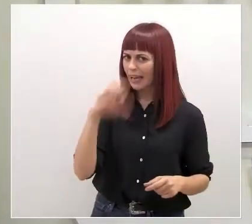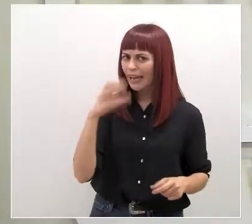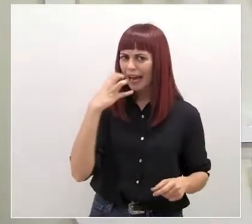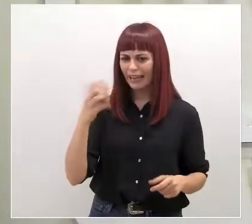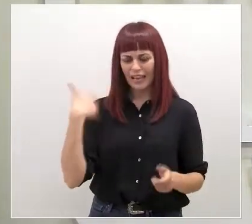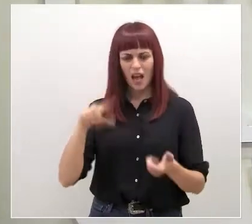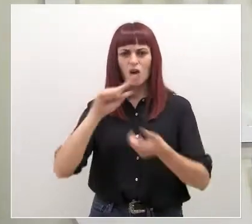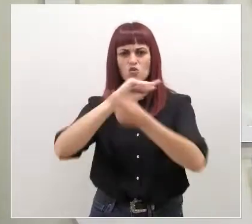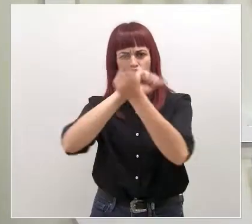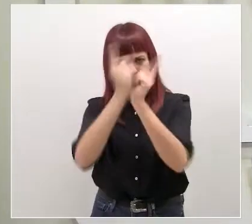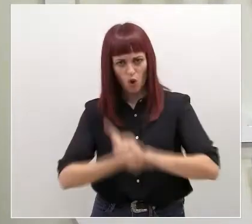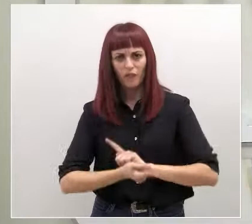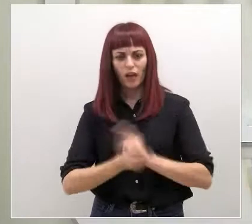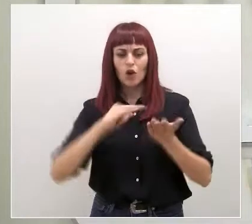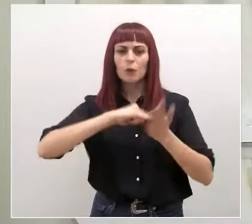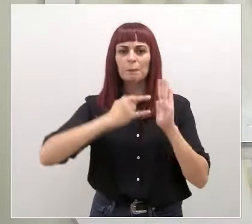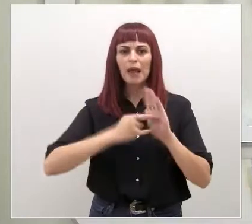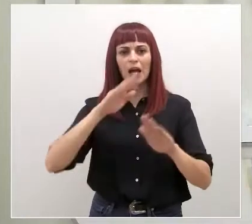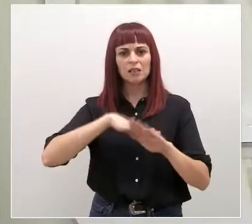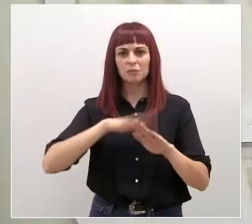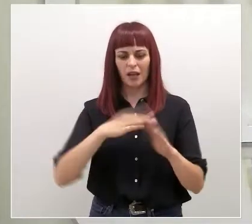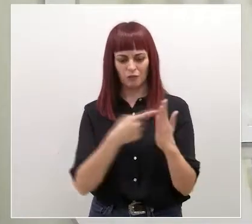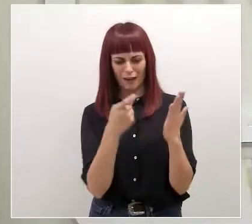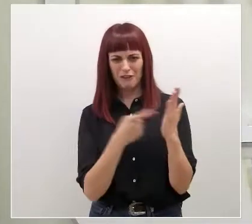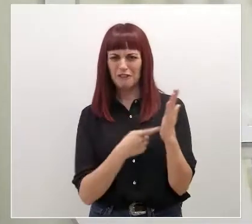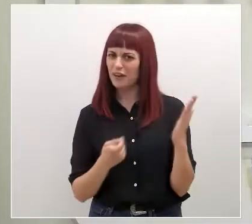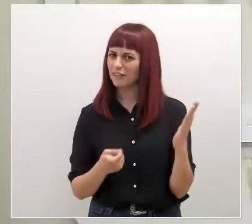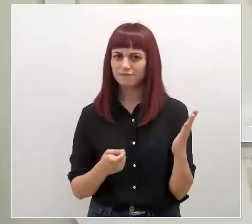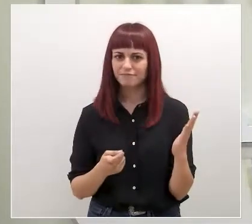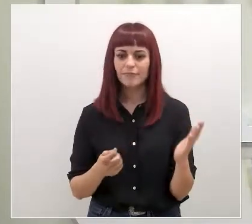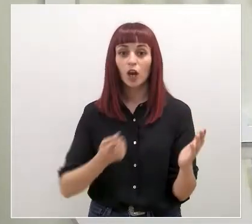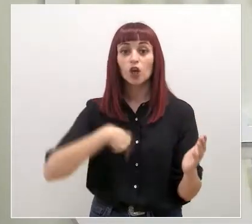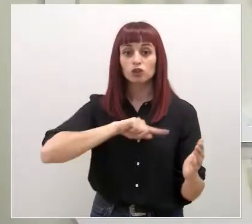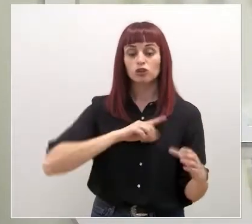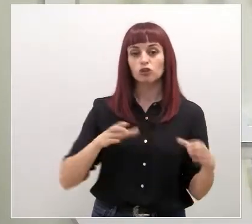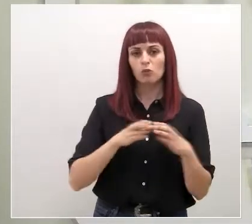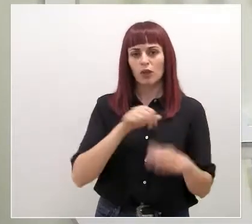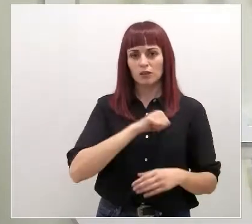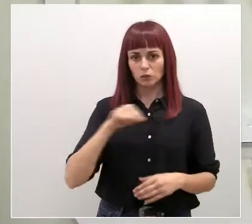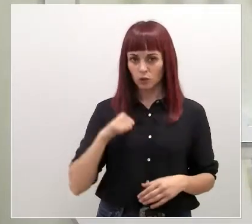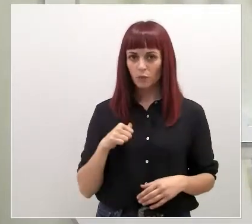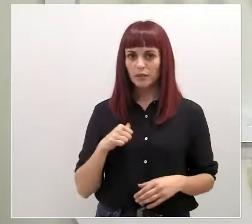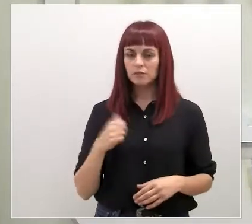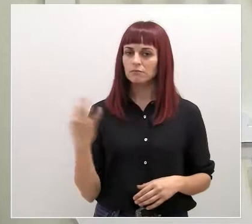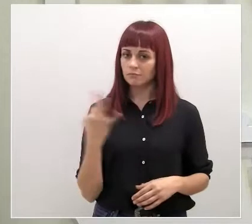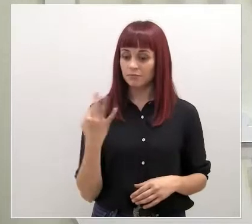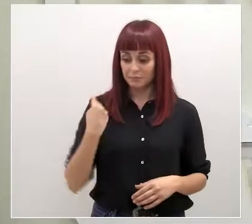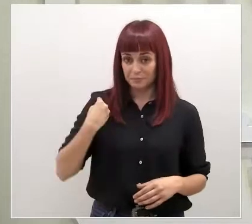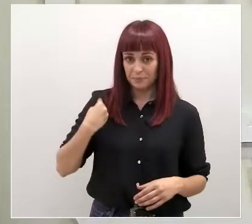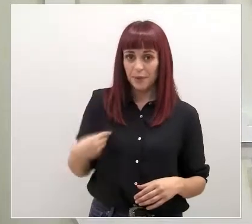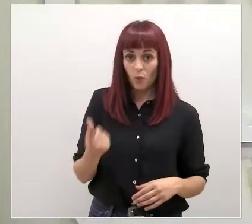esa modificación del plan para quitarse de en medio y que seamos nosotras, las comunidades autónomas, con el